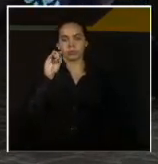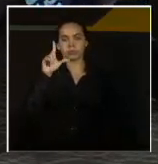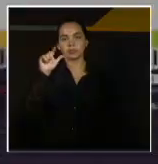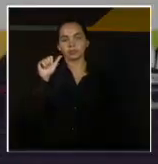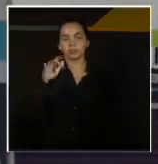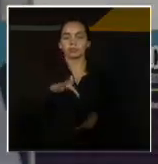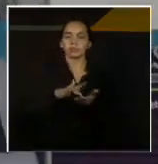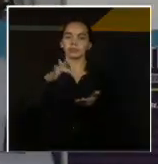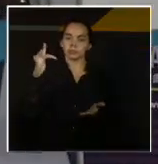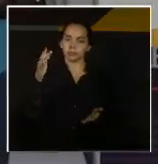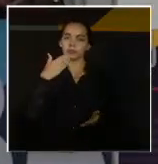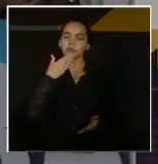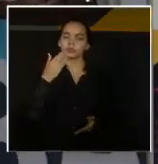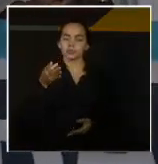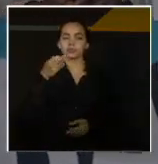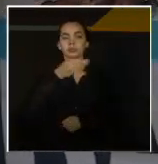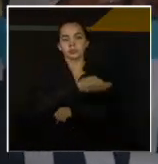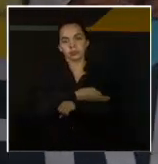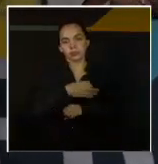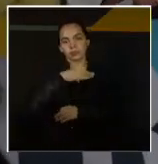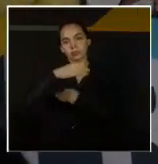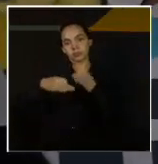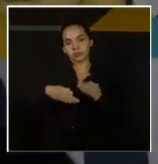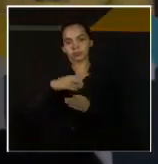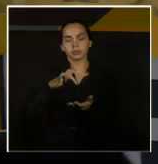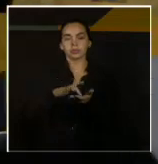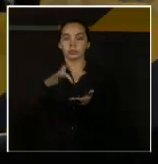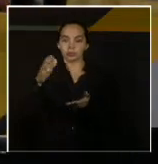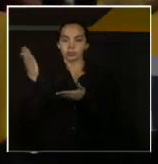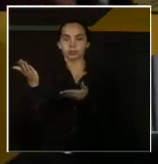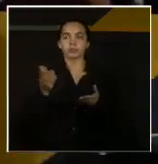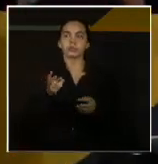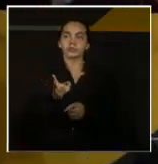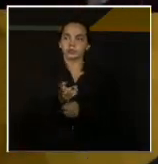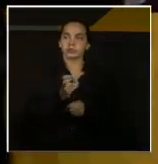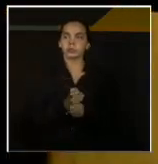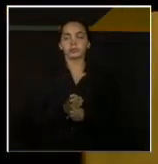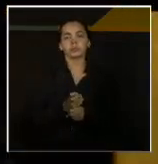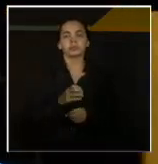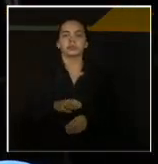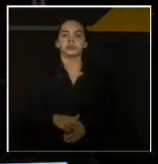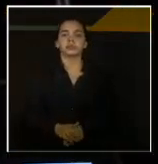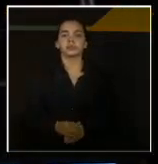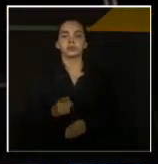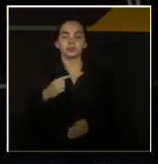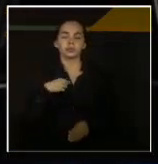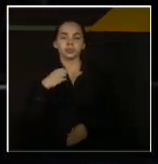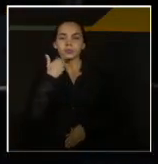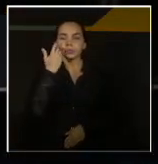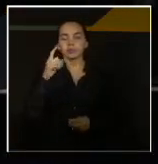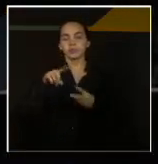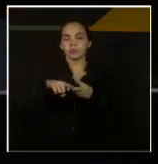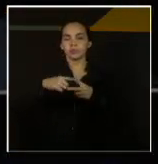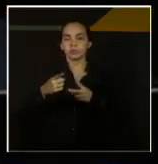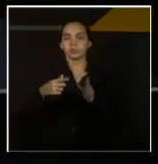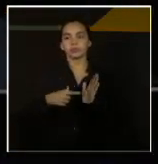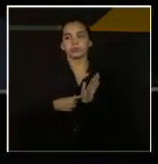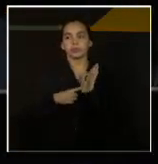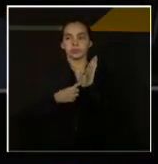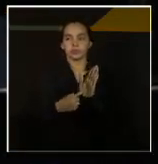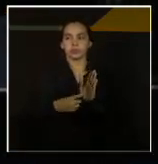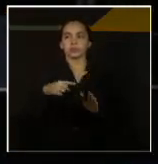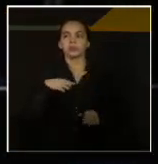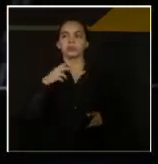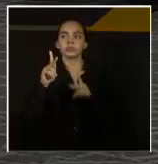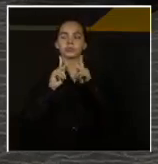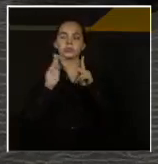Muchas gracias, muy buenas tardes a todos. Primero que nada, agradecer esta invitación que nos hacen el día de hoy. Y bueno, pues yo quiero empezar presentándome. Yo quiero